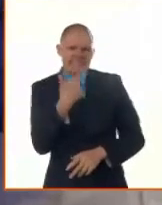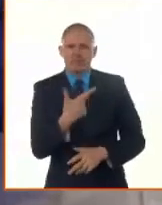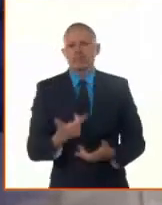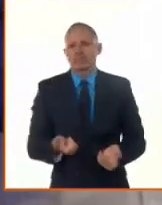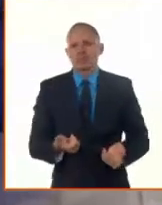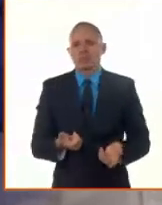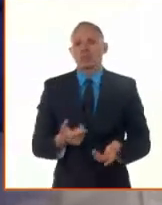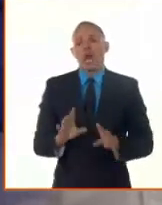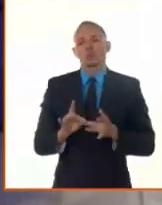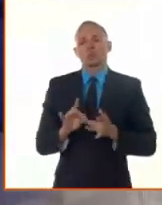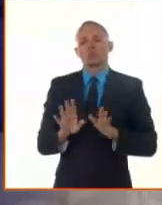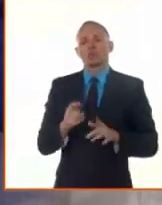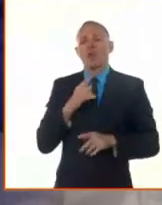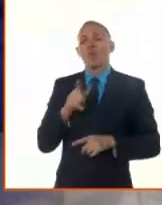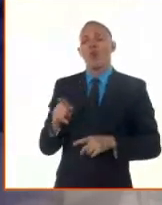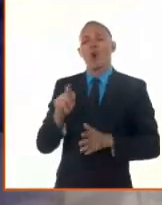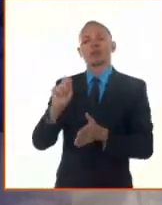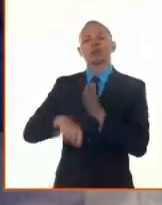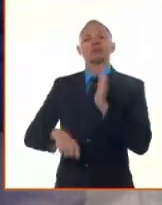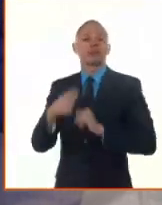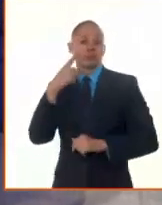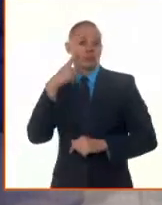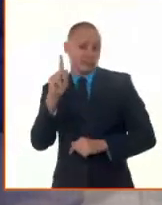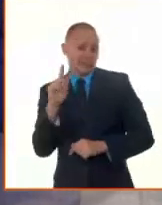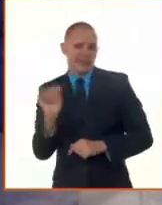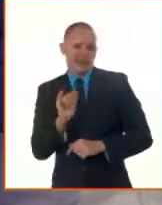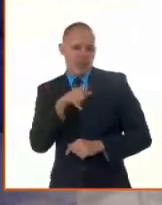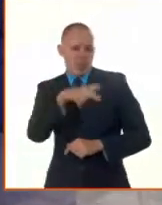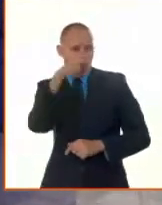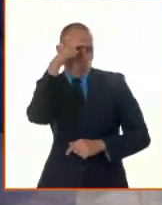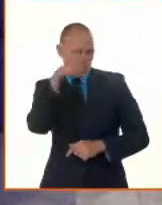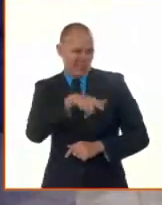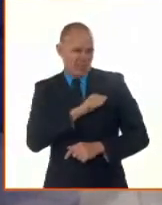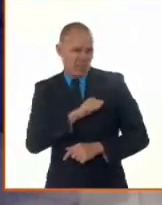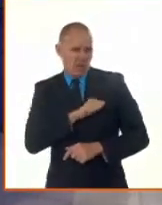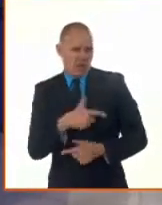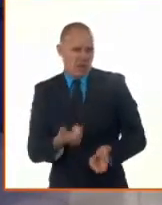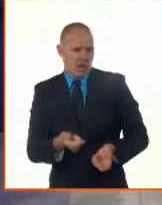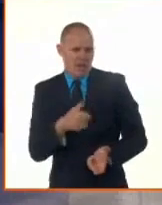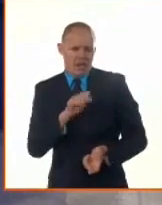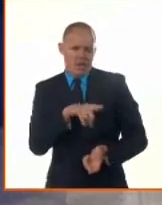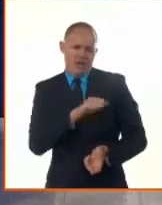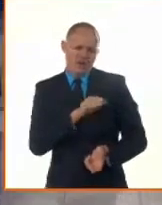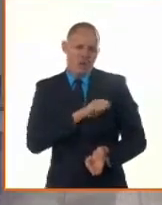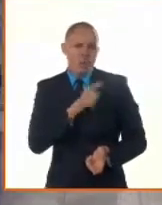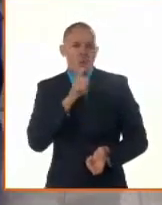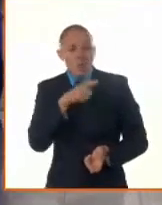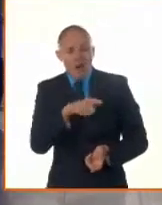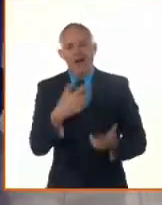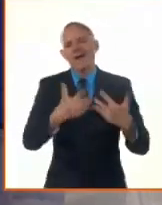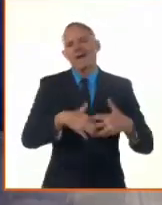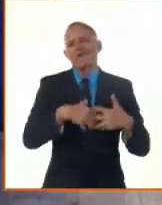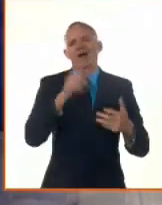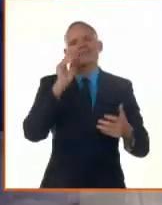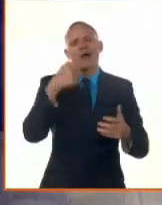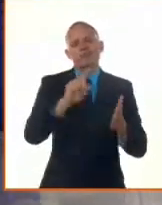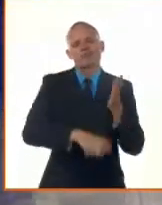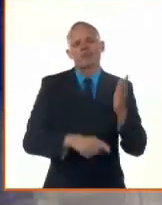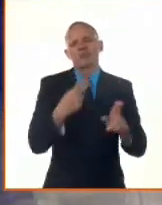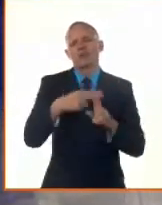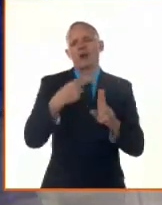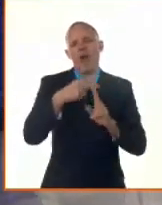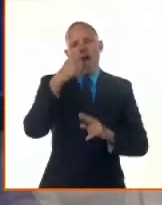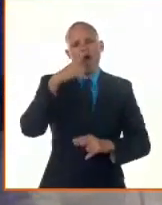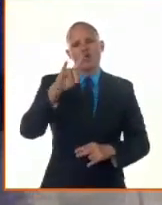salvaguardia por parte de Irán aunque a veces ahorita también quiere tener lo nuclear el arma e Irán dice que no que es Pacífico